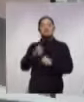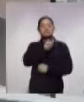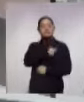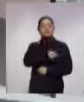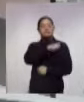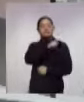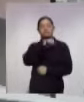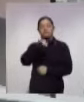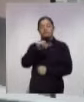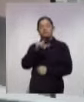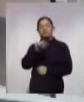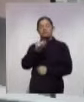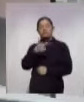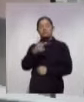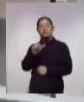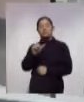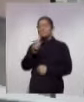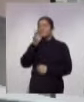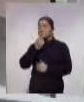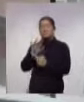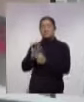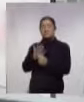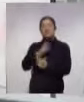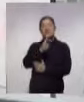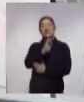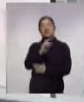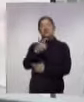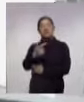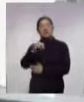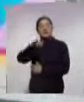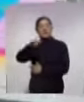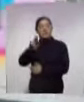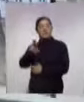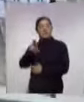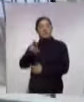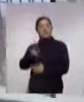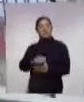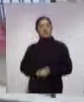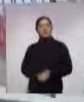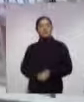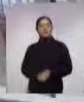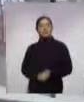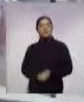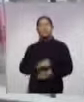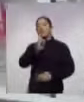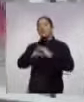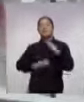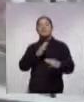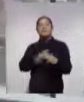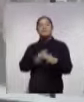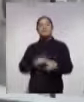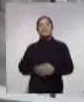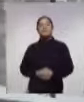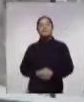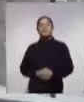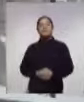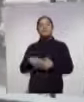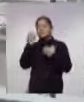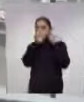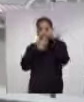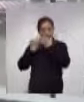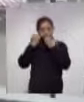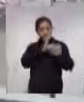España, confirma la Fiscalía General de la República. Y en el mundo,